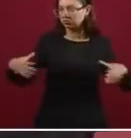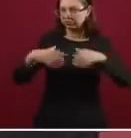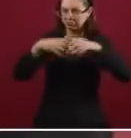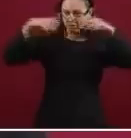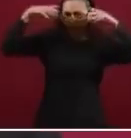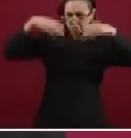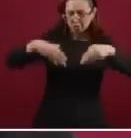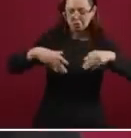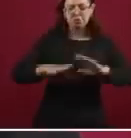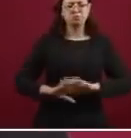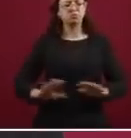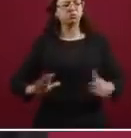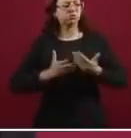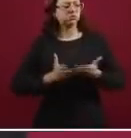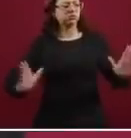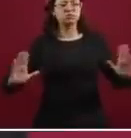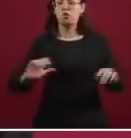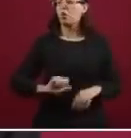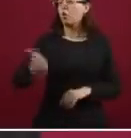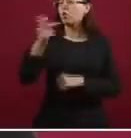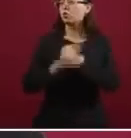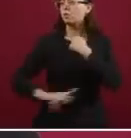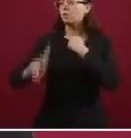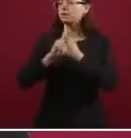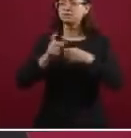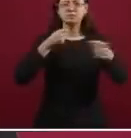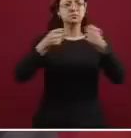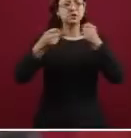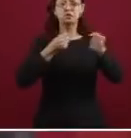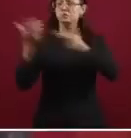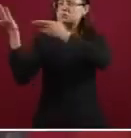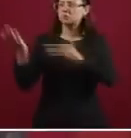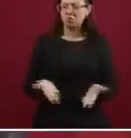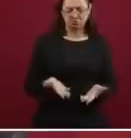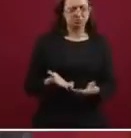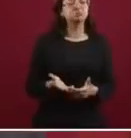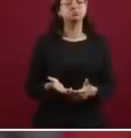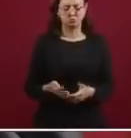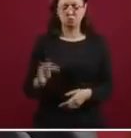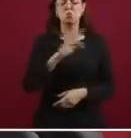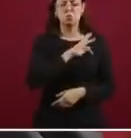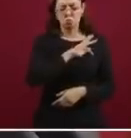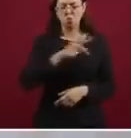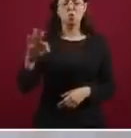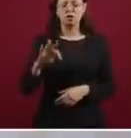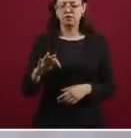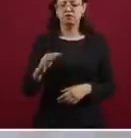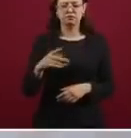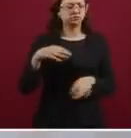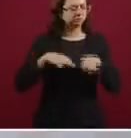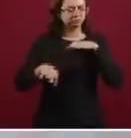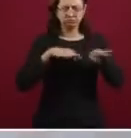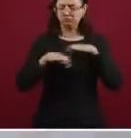cualquier periodista que venga va a tener siempre garantías de ejercer su trabajo